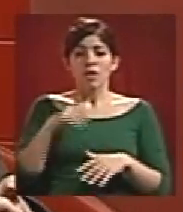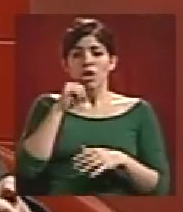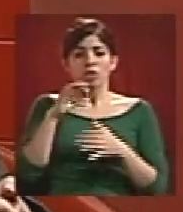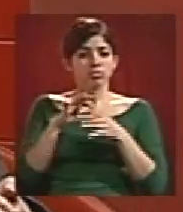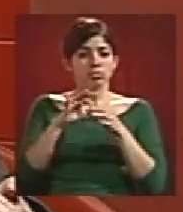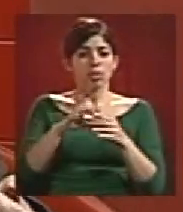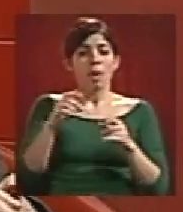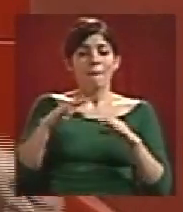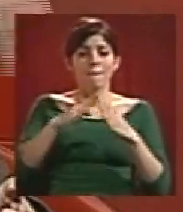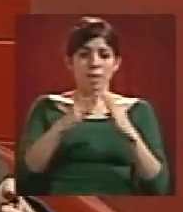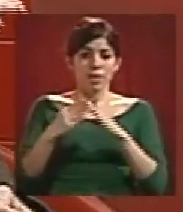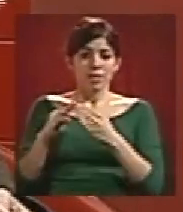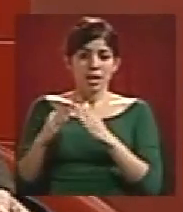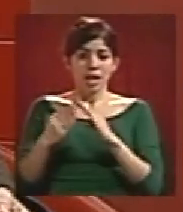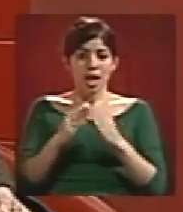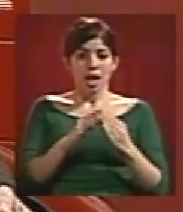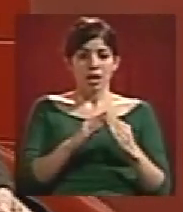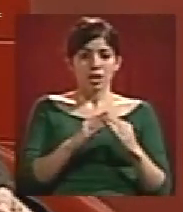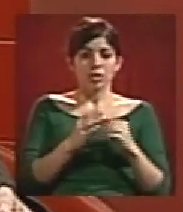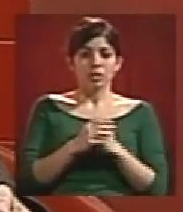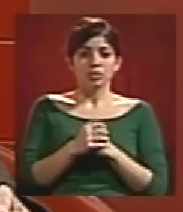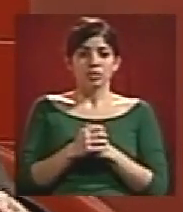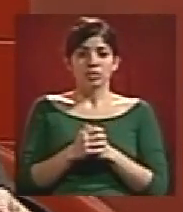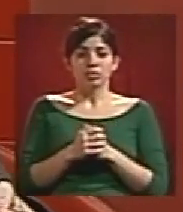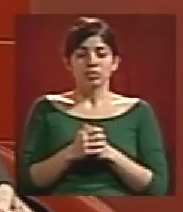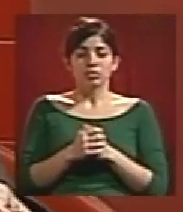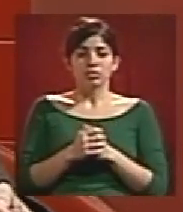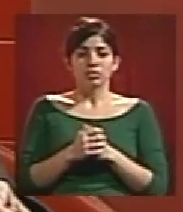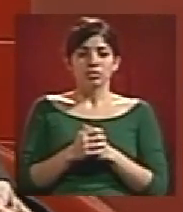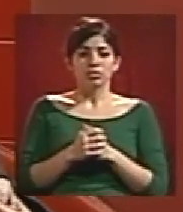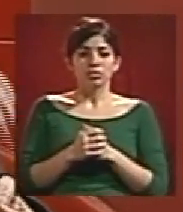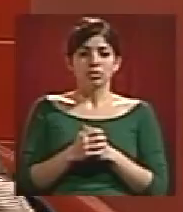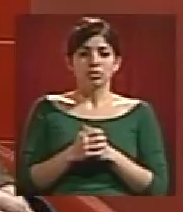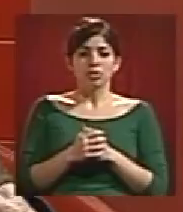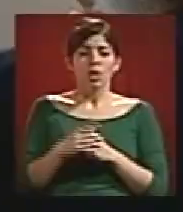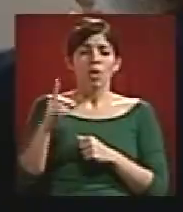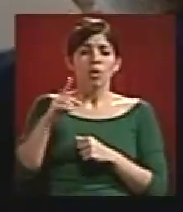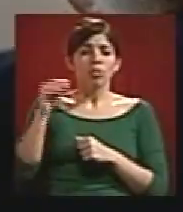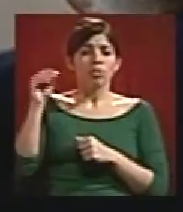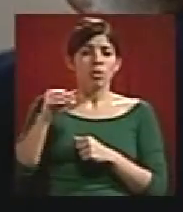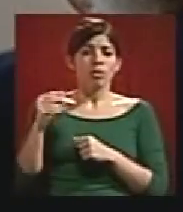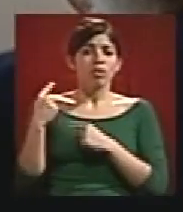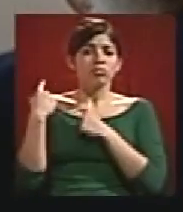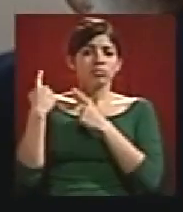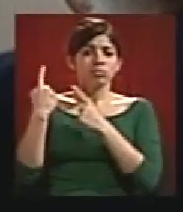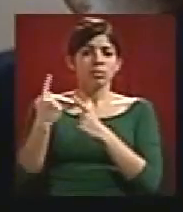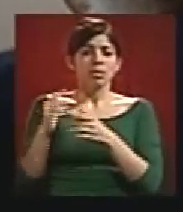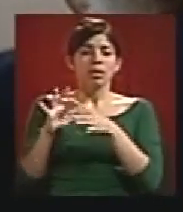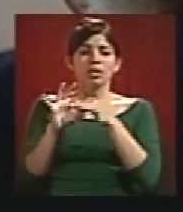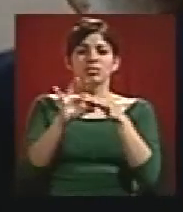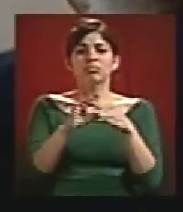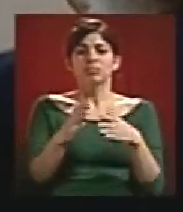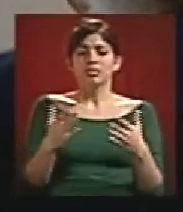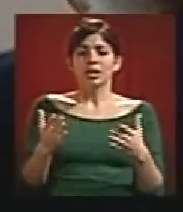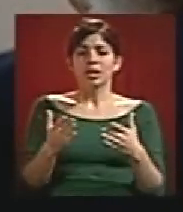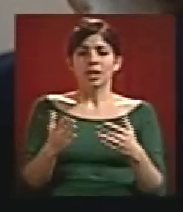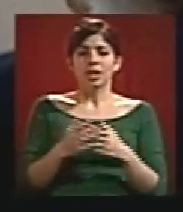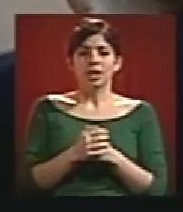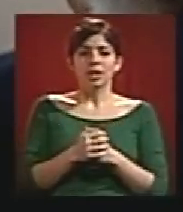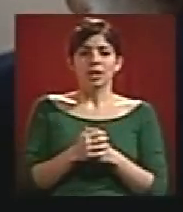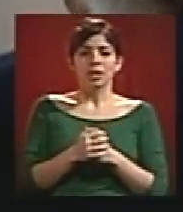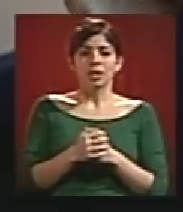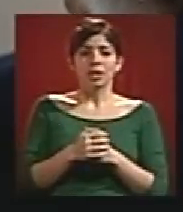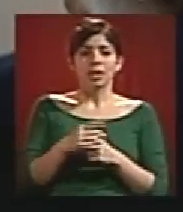con lo inmobiliario, que a ese momento era más como un rumor que venía más asociado que al